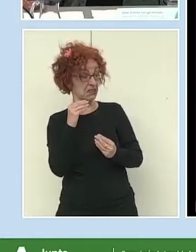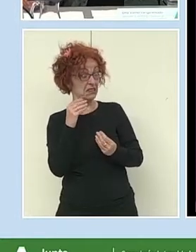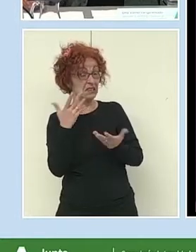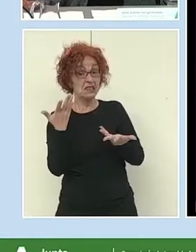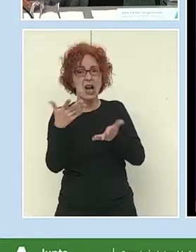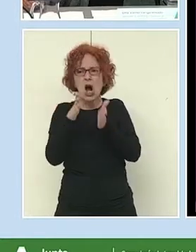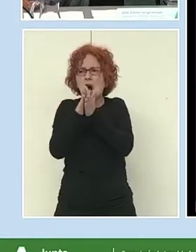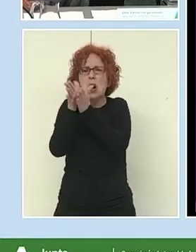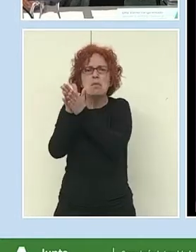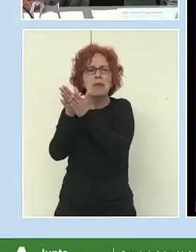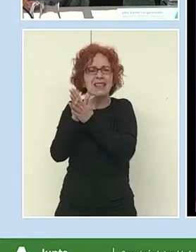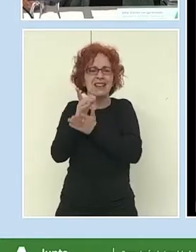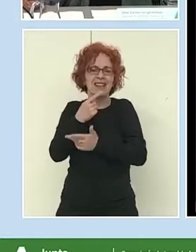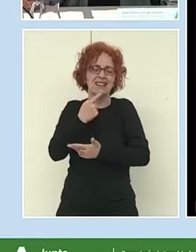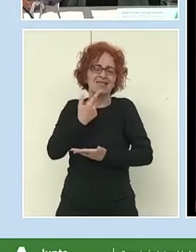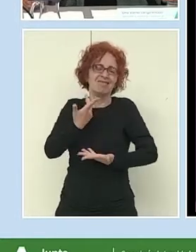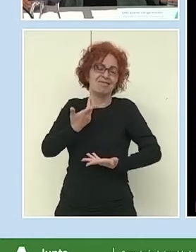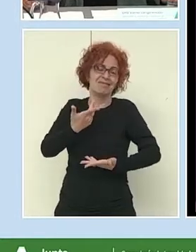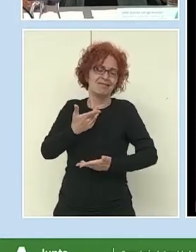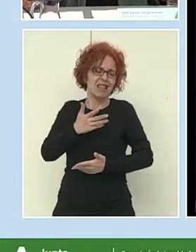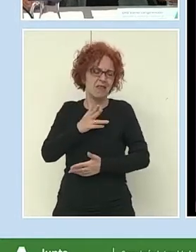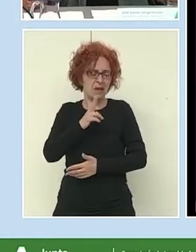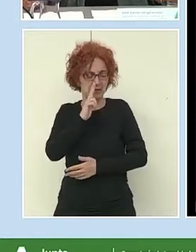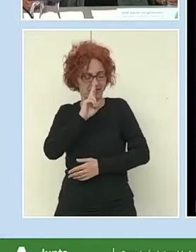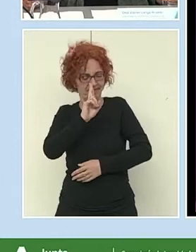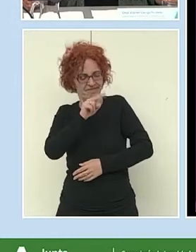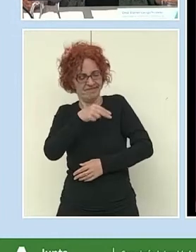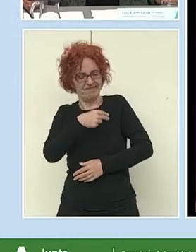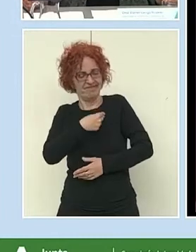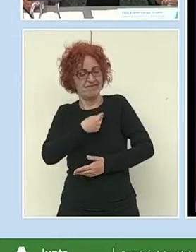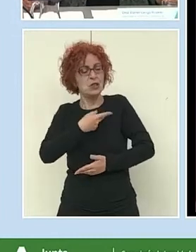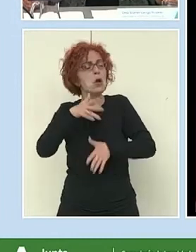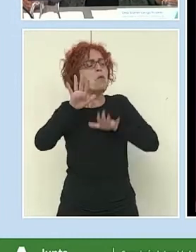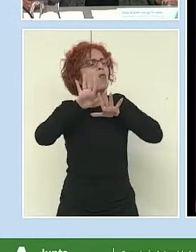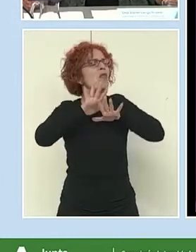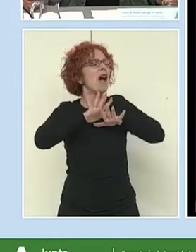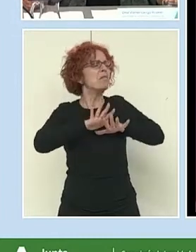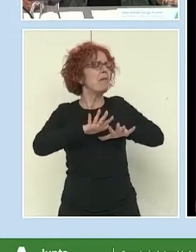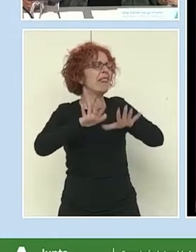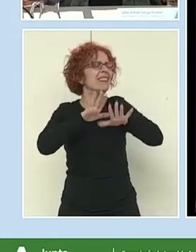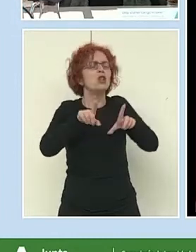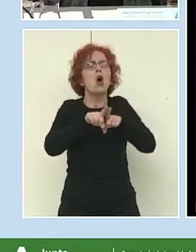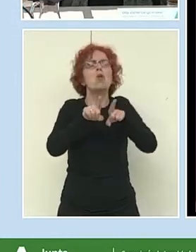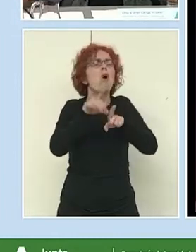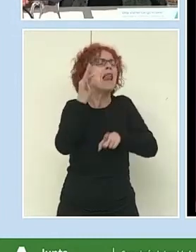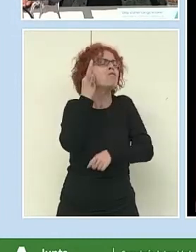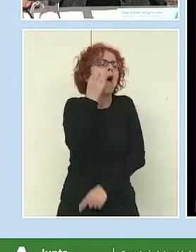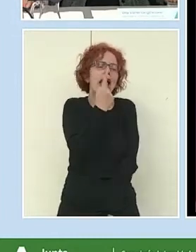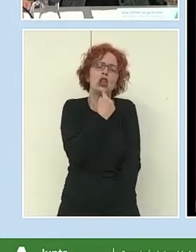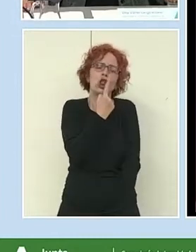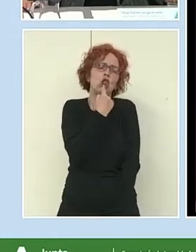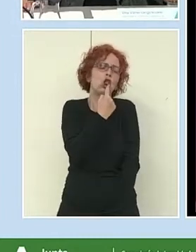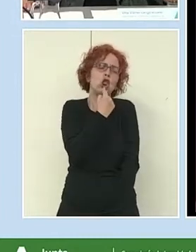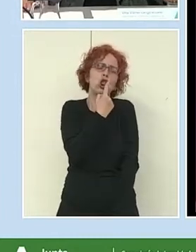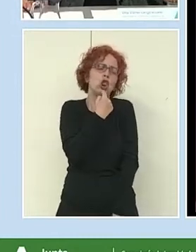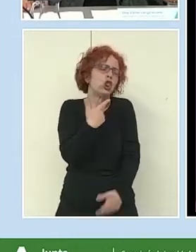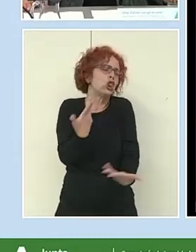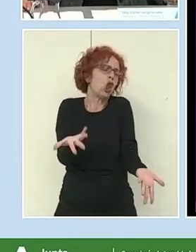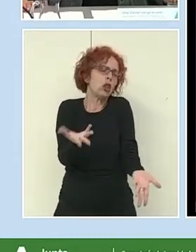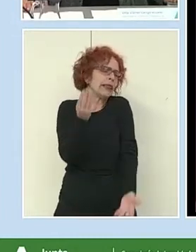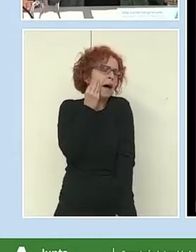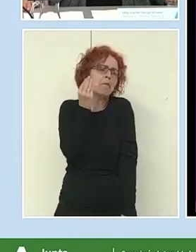Compañeros que te hablan de forma condescendiente y muy despacito, como si acabases de aterrizar en este